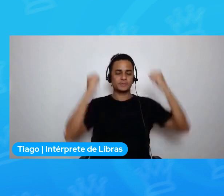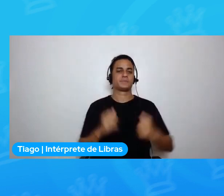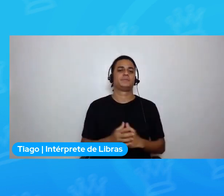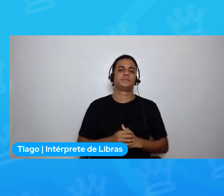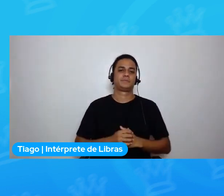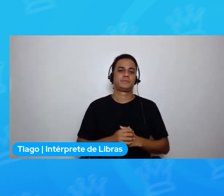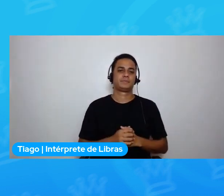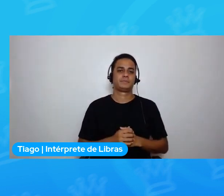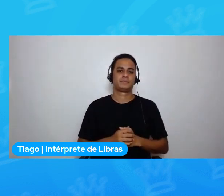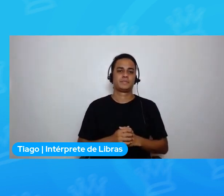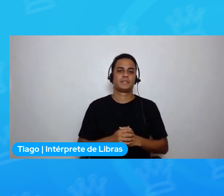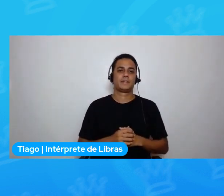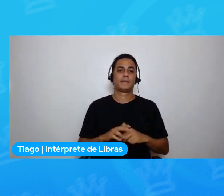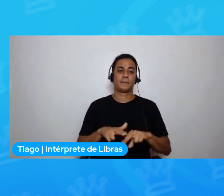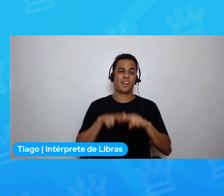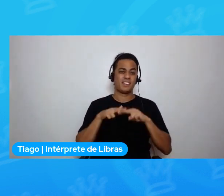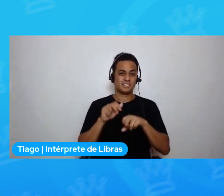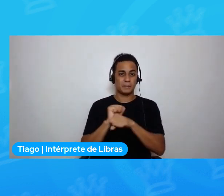pandemia